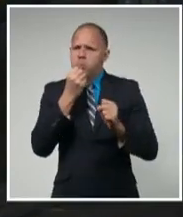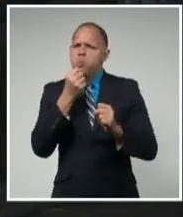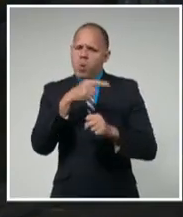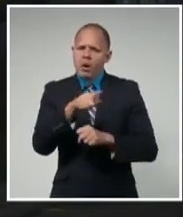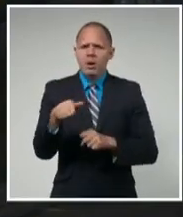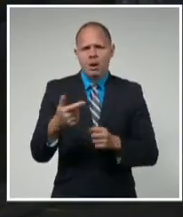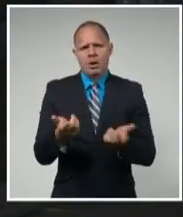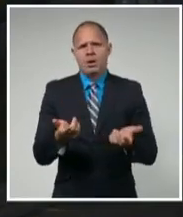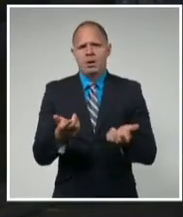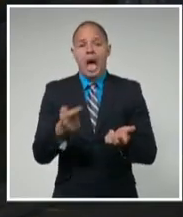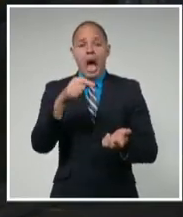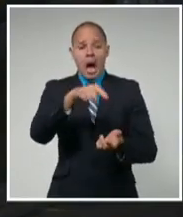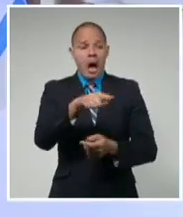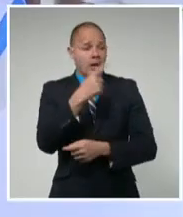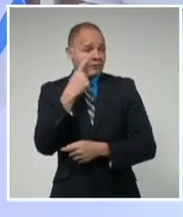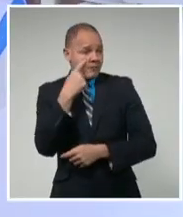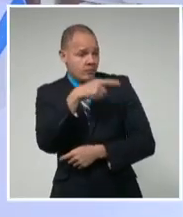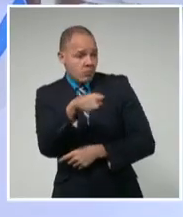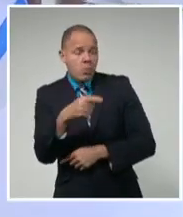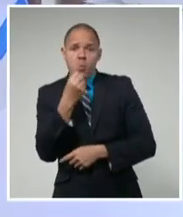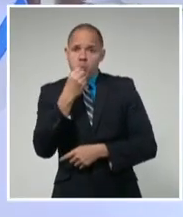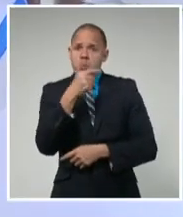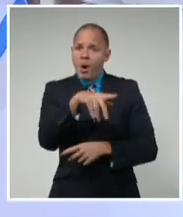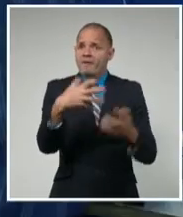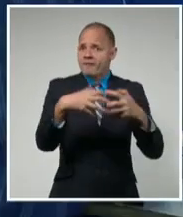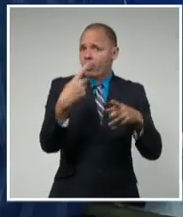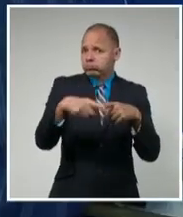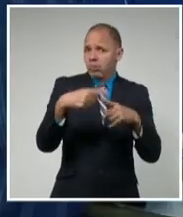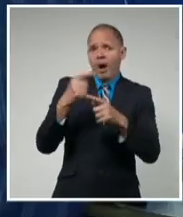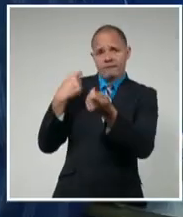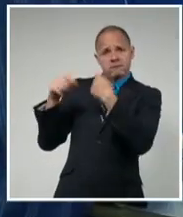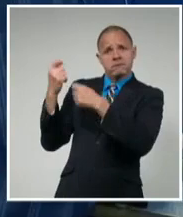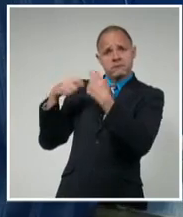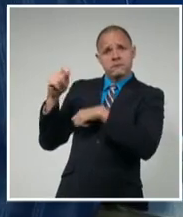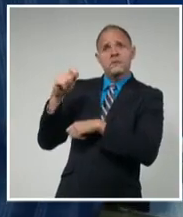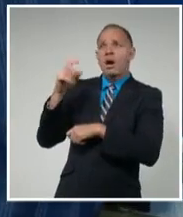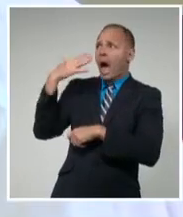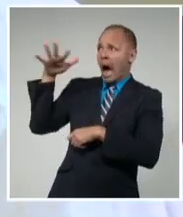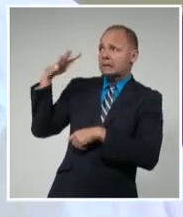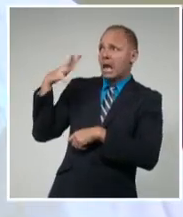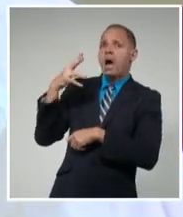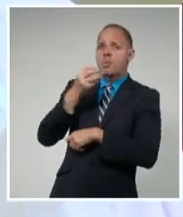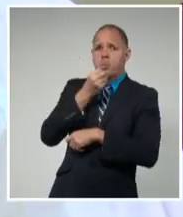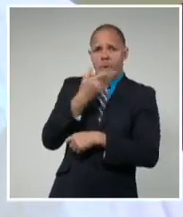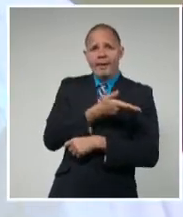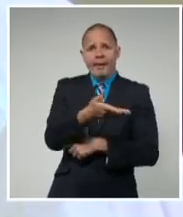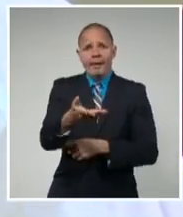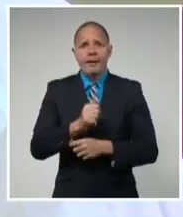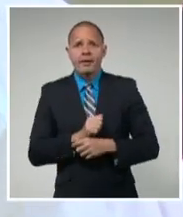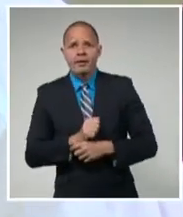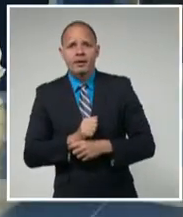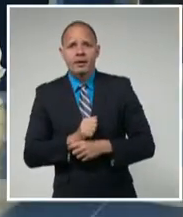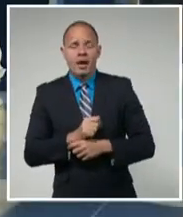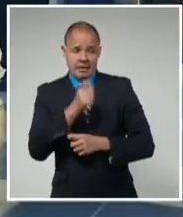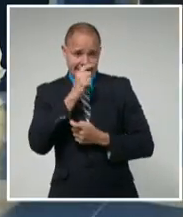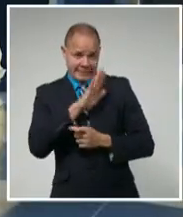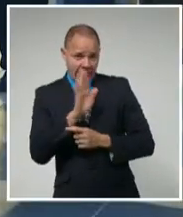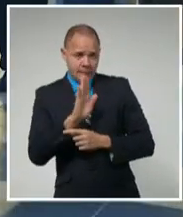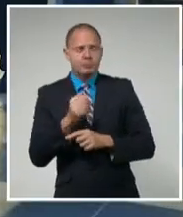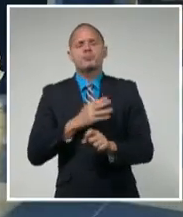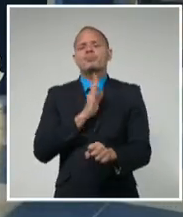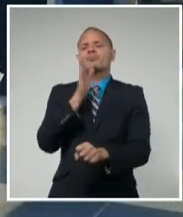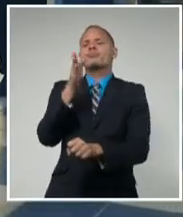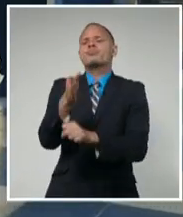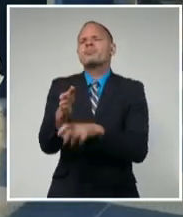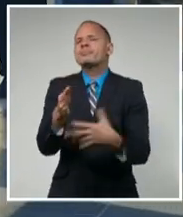que tienen ustedes mismos de exportar. Al término de la cita, el primer ministro Manuel Marrero Cruz recorrió la nueva sede de la emisora La Voz